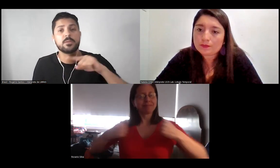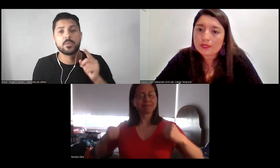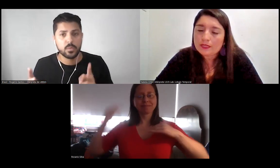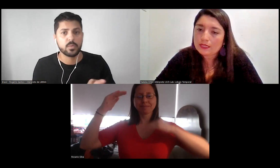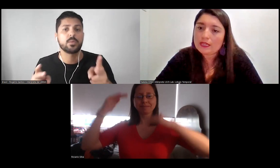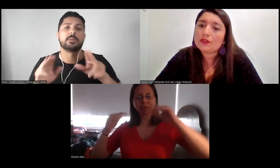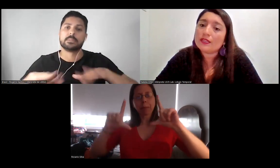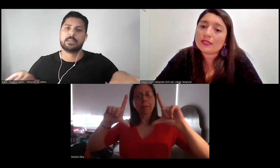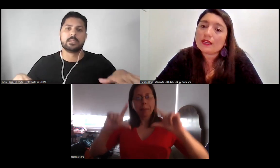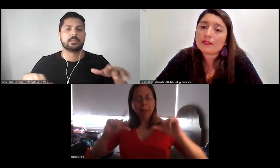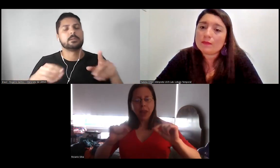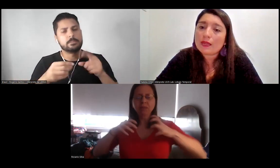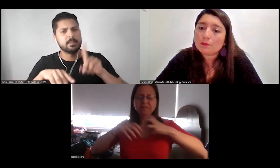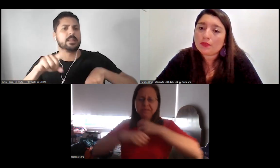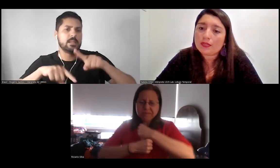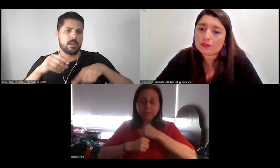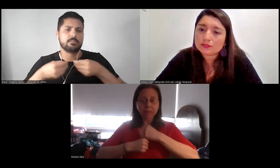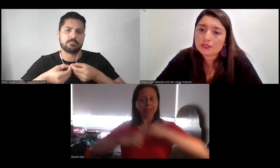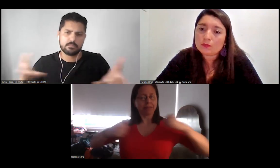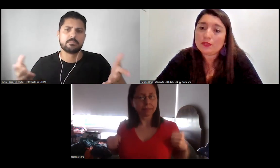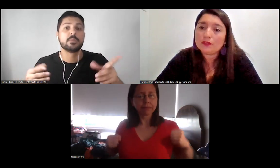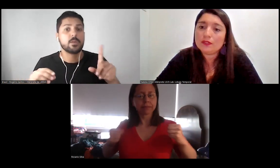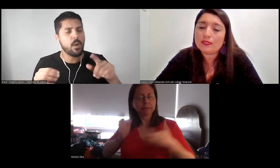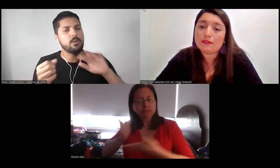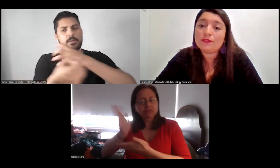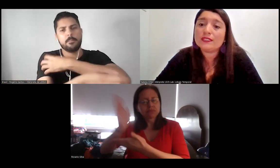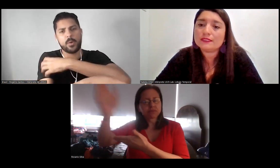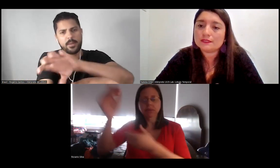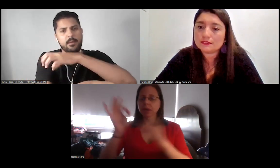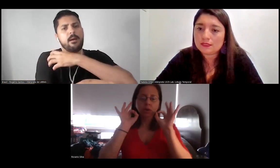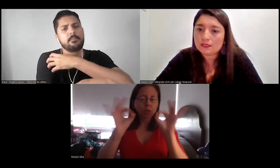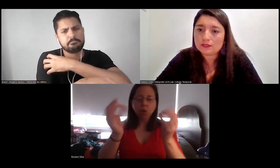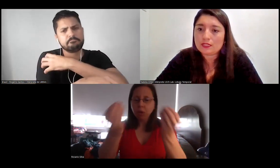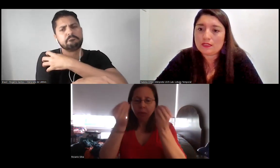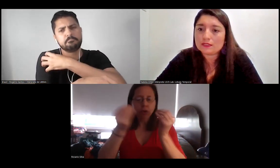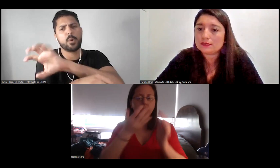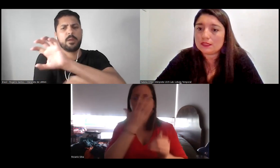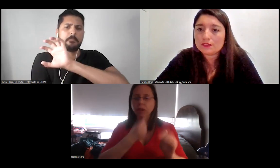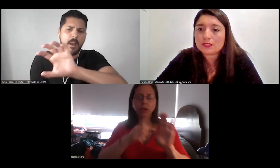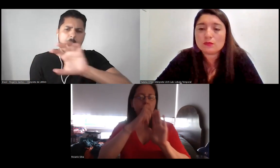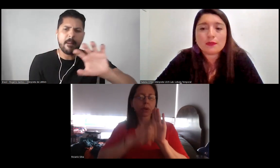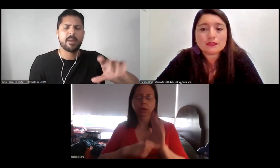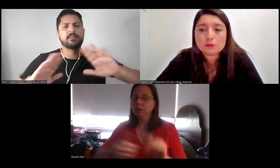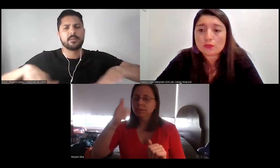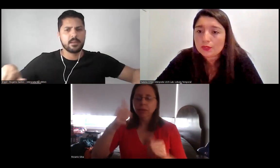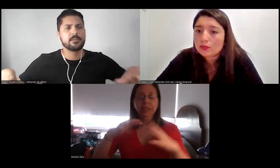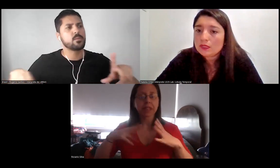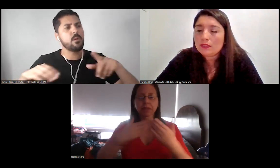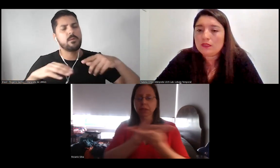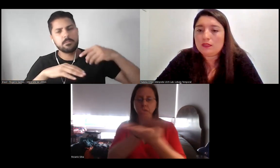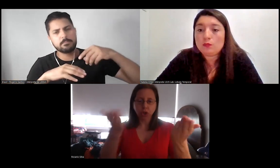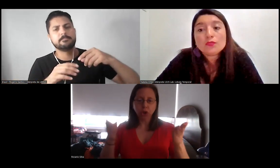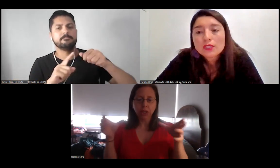niños y que ellos crezcan cada vez más empoderados y con menos diferencias que otras niñeces, ¿cierto? Y eso me parece muy